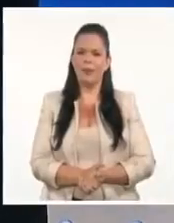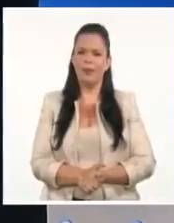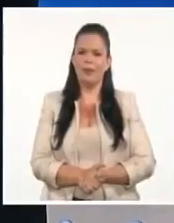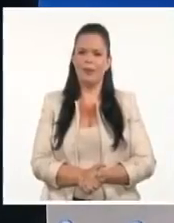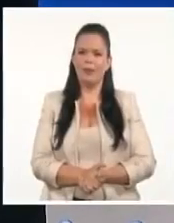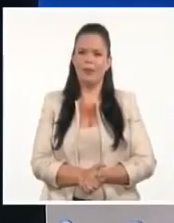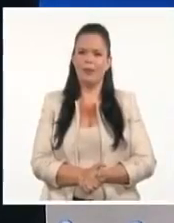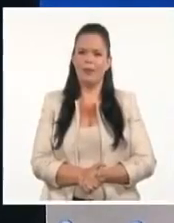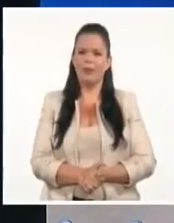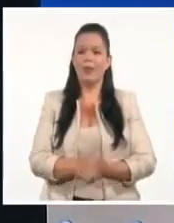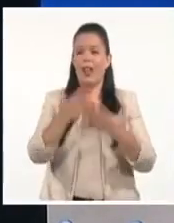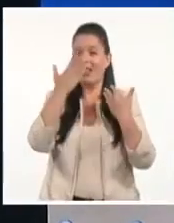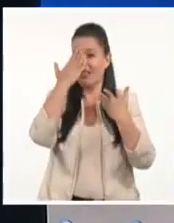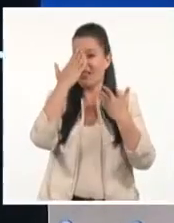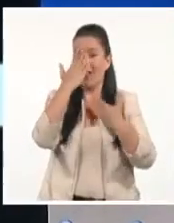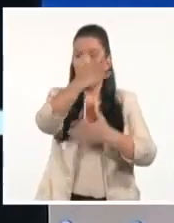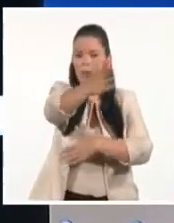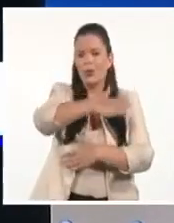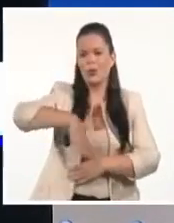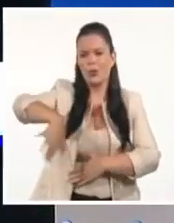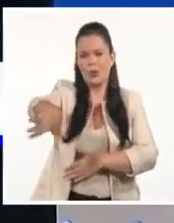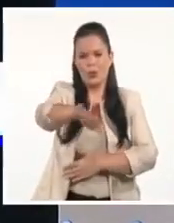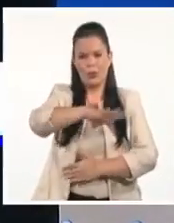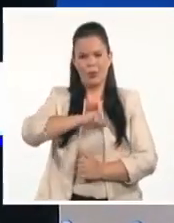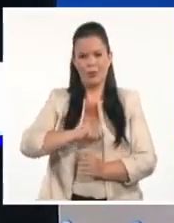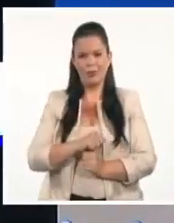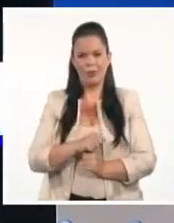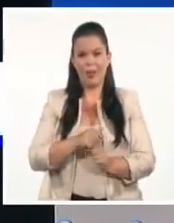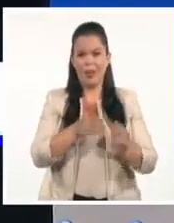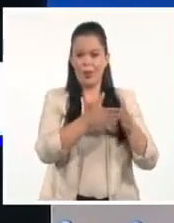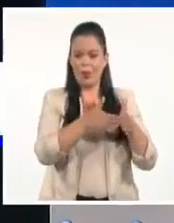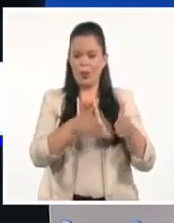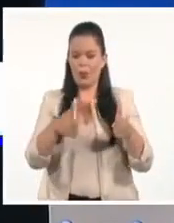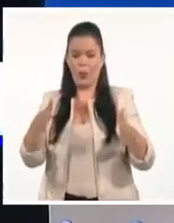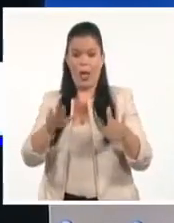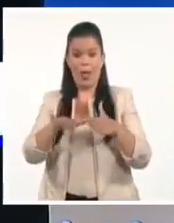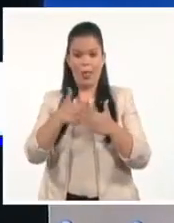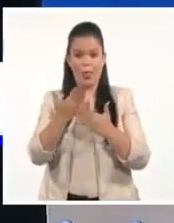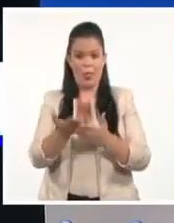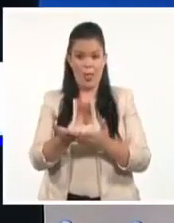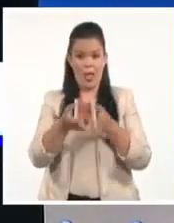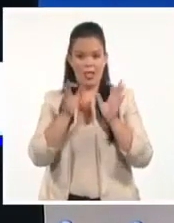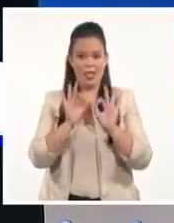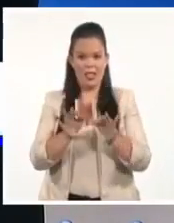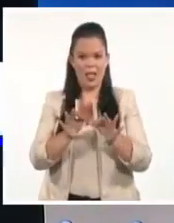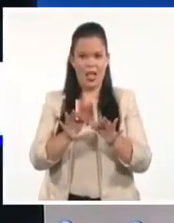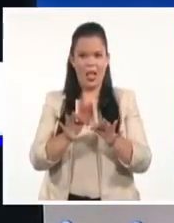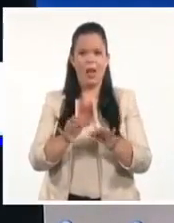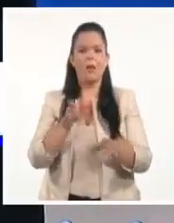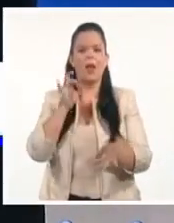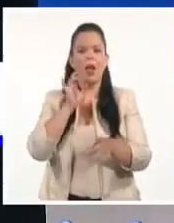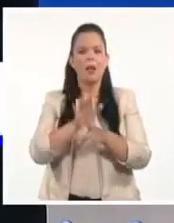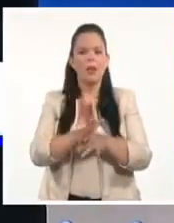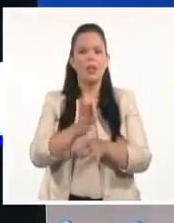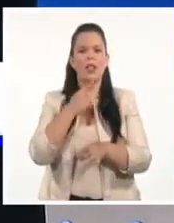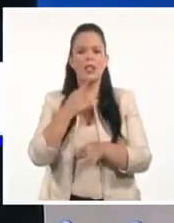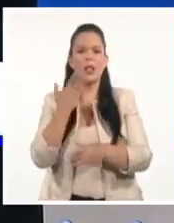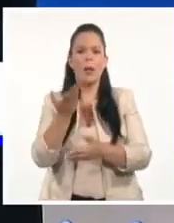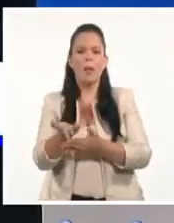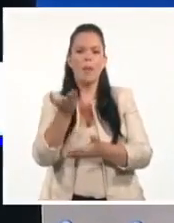Saludos amigos, Ferran, Lady. En estos días se ha hablado mucho de asistencia humanitaria, ayuda humanitaria e